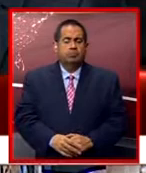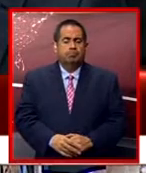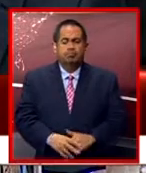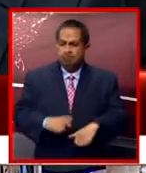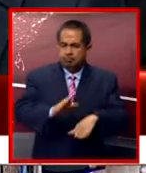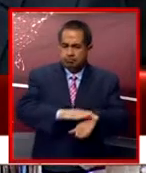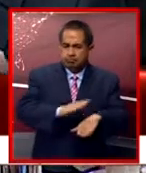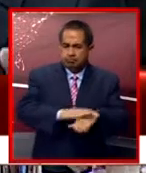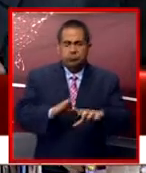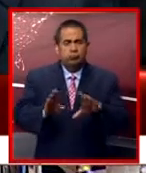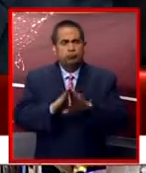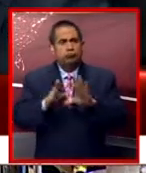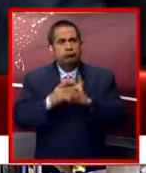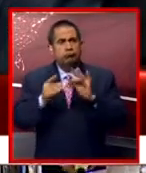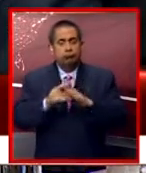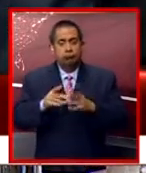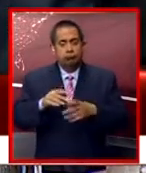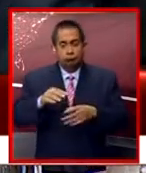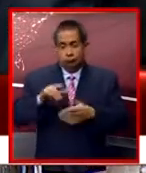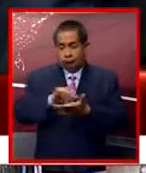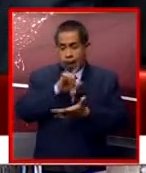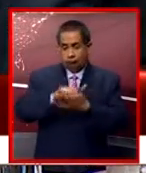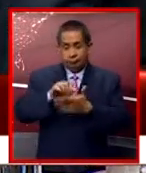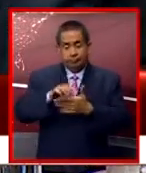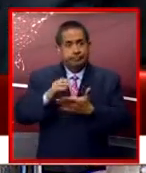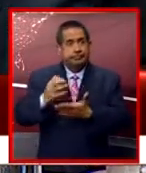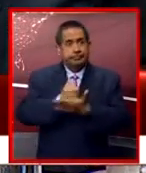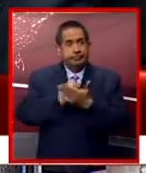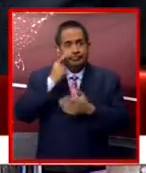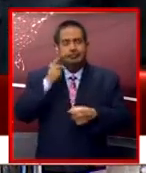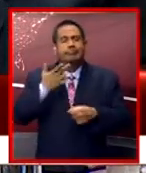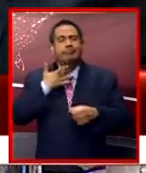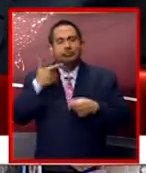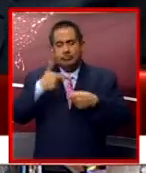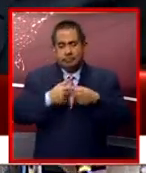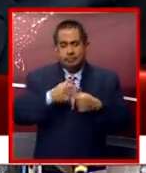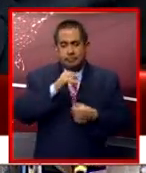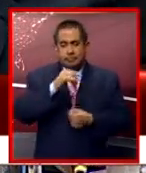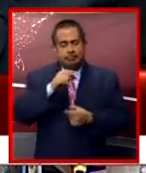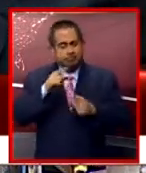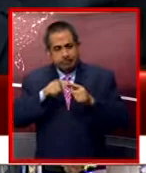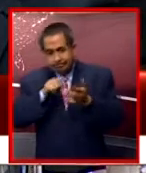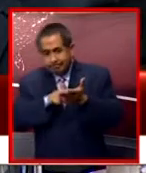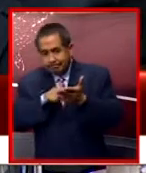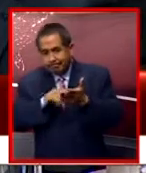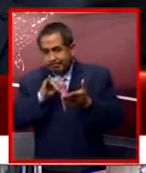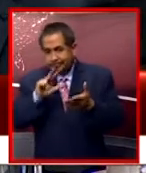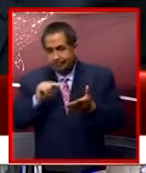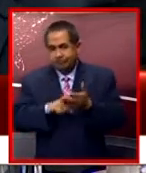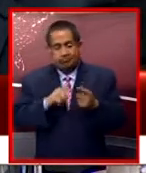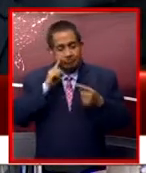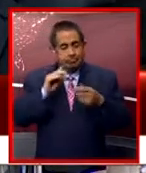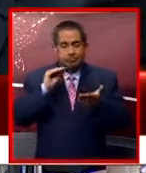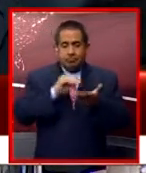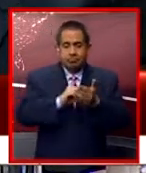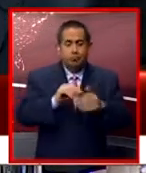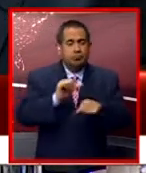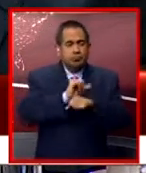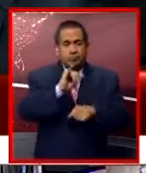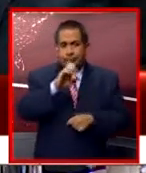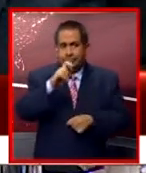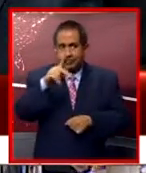Insistiría en el tema de que quien vote la ley de ingreso, pues vote por el IEPS de gasolina. El IEPS de gasolina aquí está, combustibles automotrices,